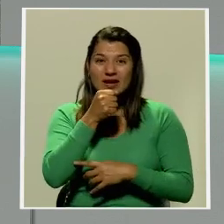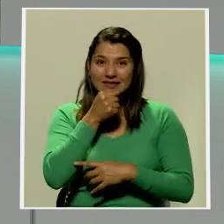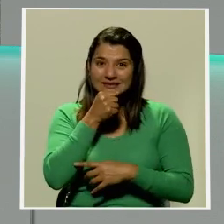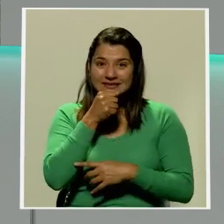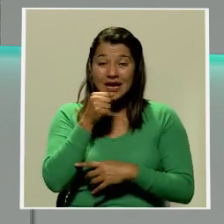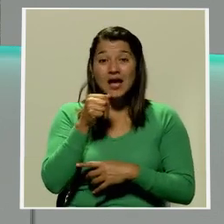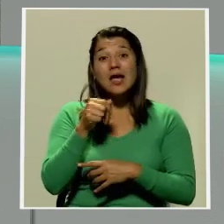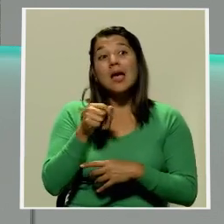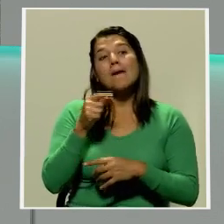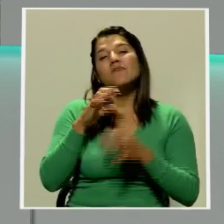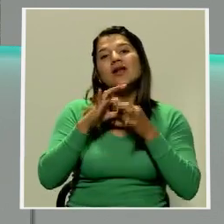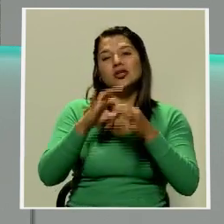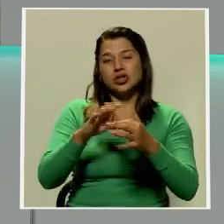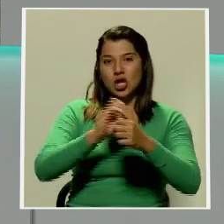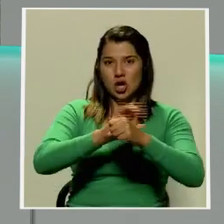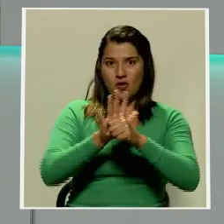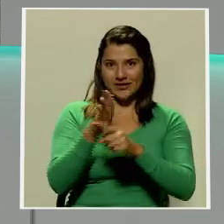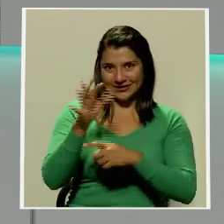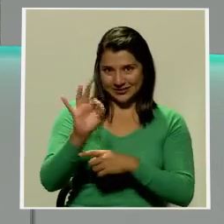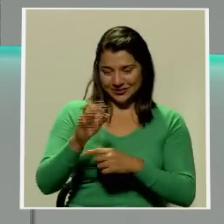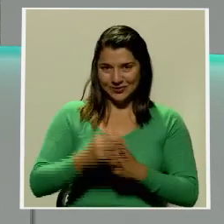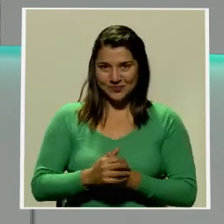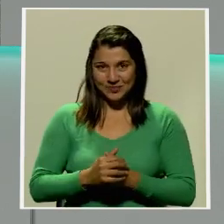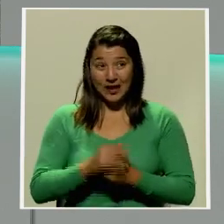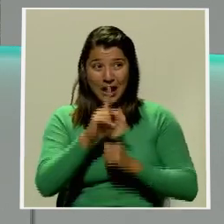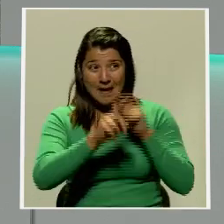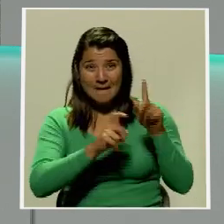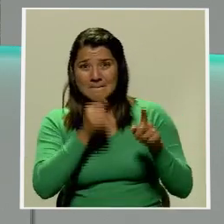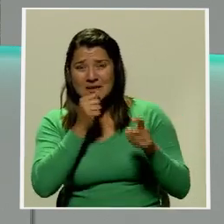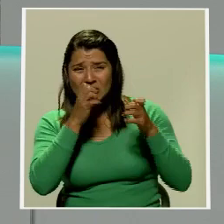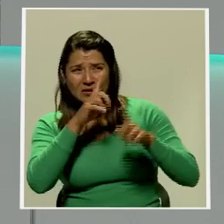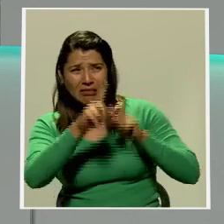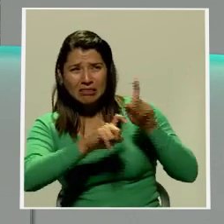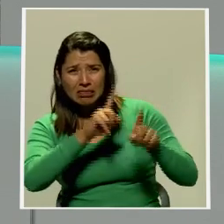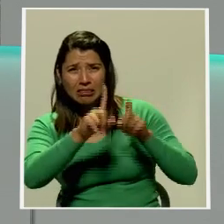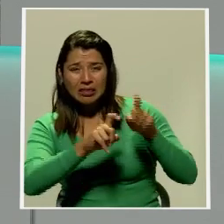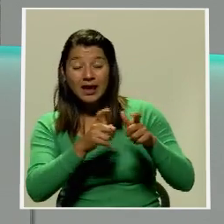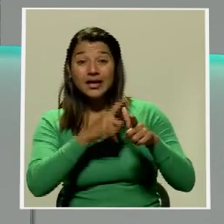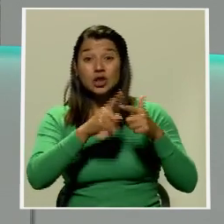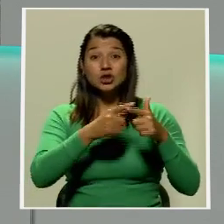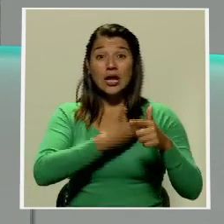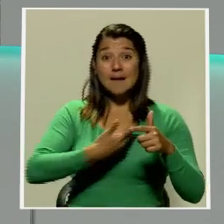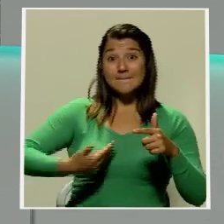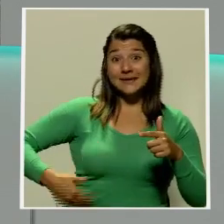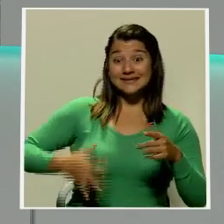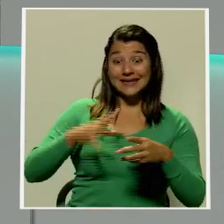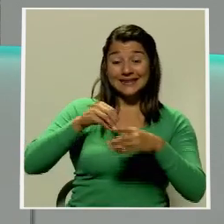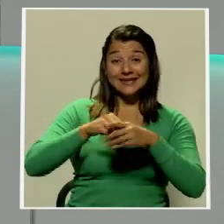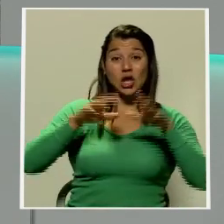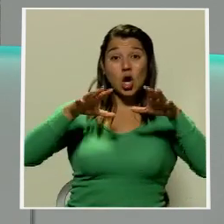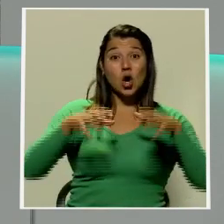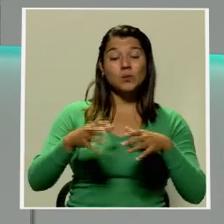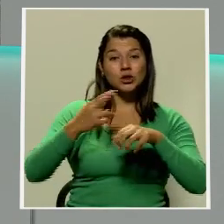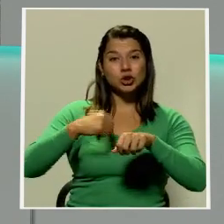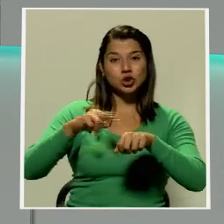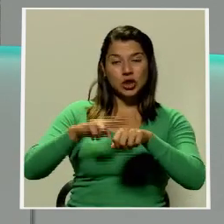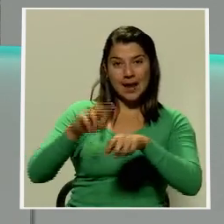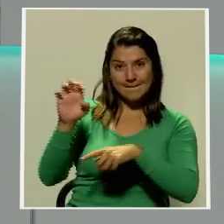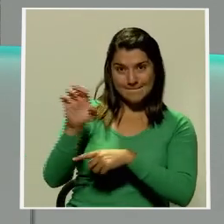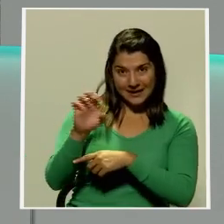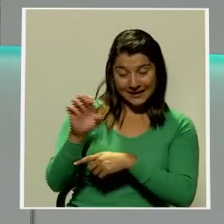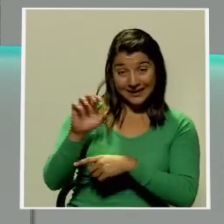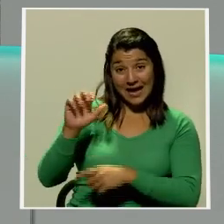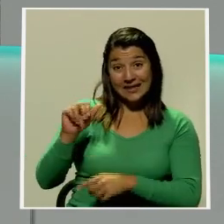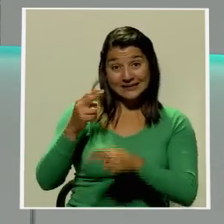la lucha contra el COVID. Ante consultas de la prensa, el presidente de la Comisión Nacional de Emergencias,